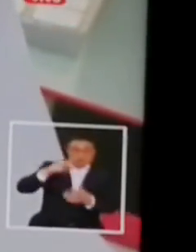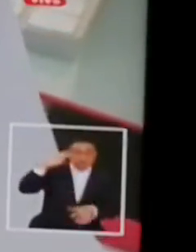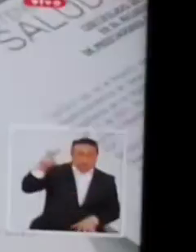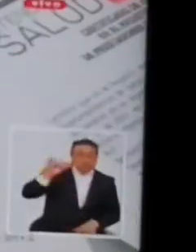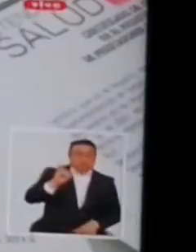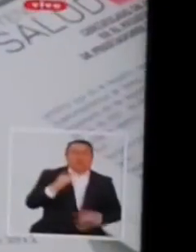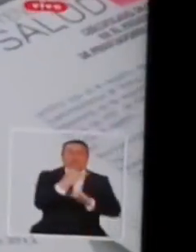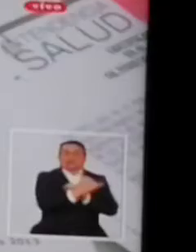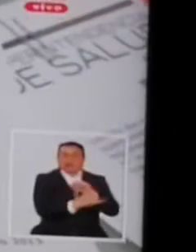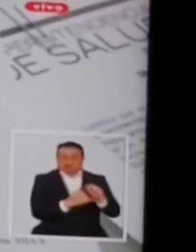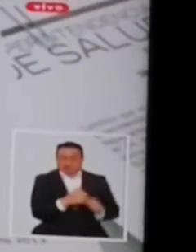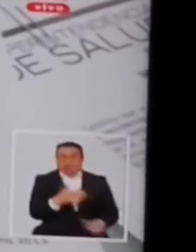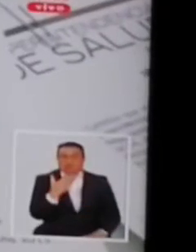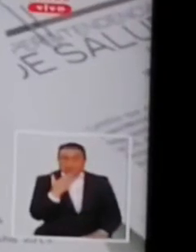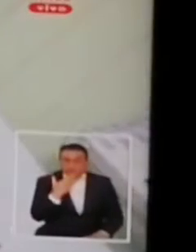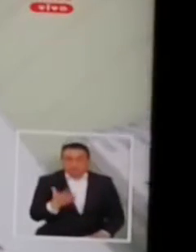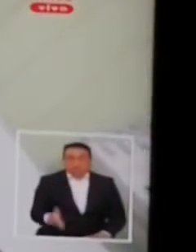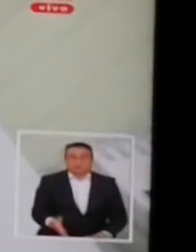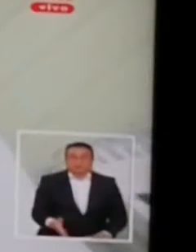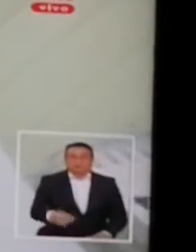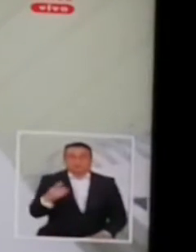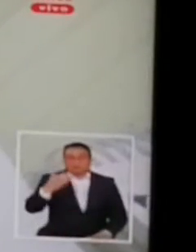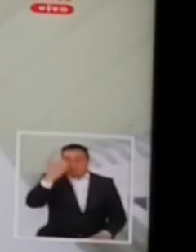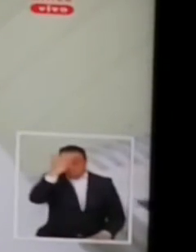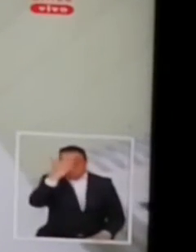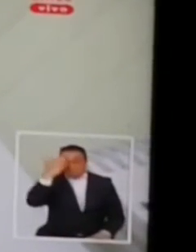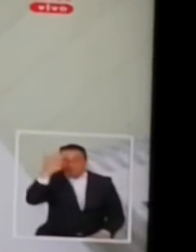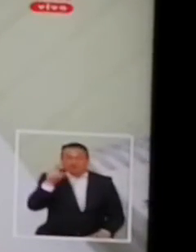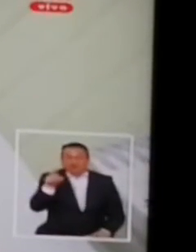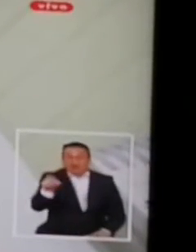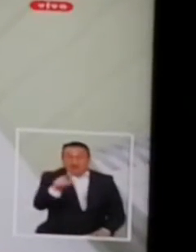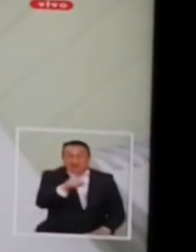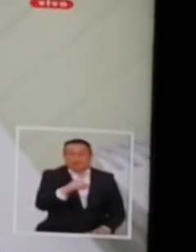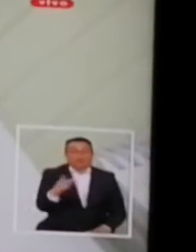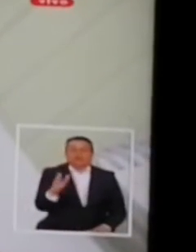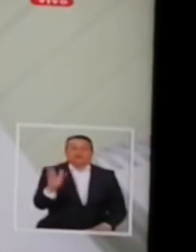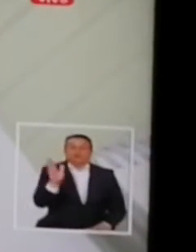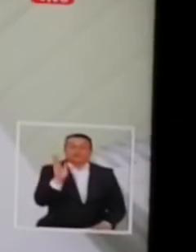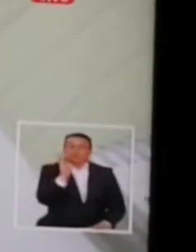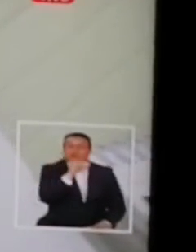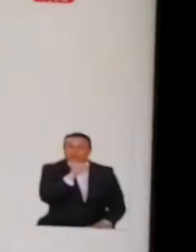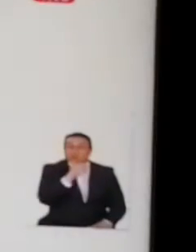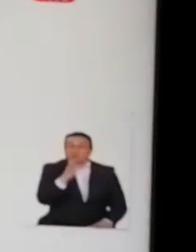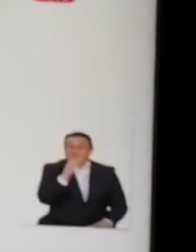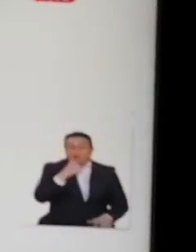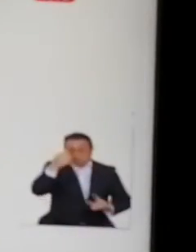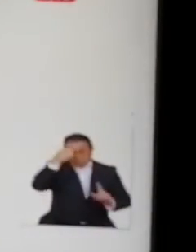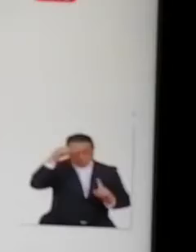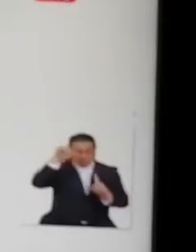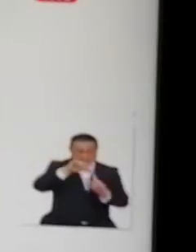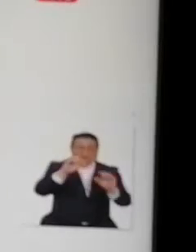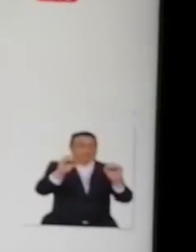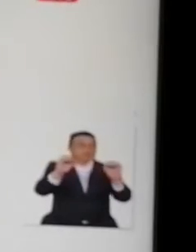manera internacional. Nuestros profesionales no tienen ninguna condena